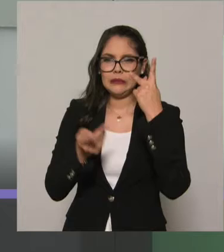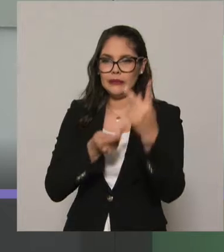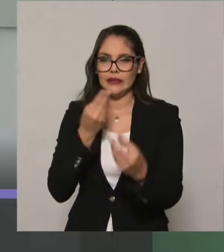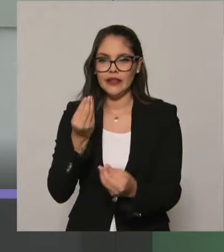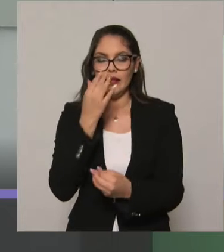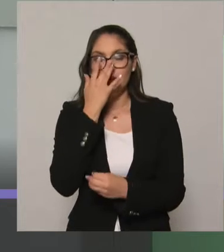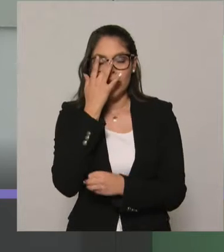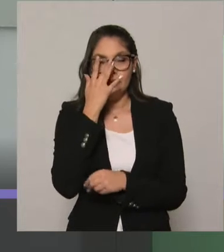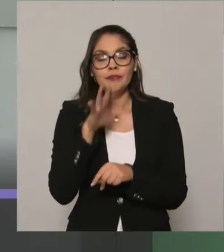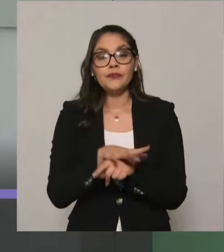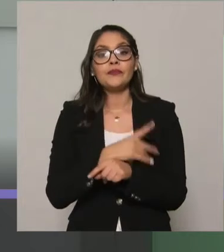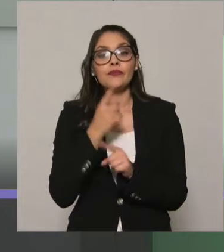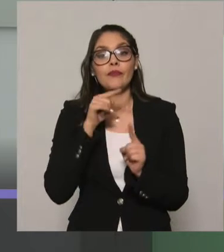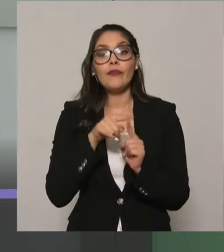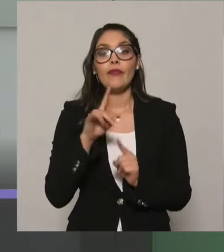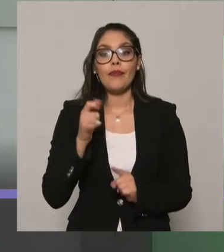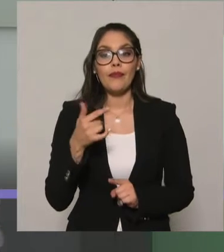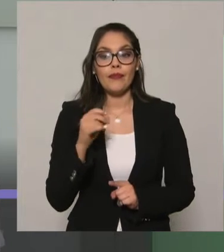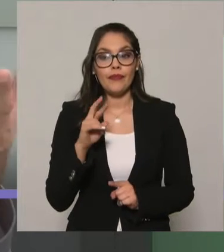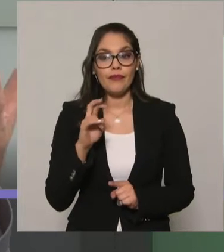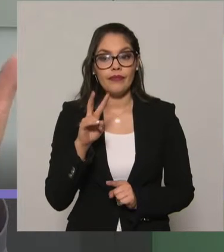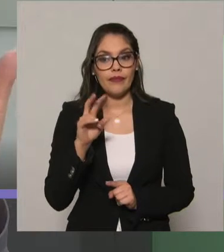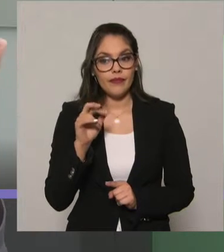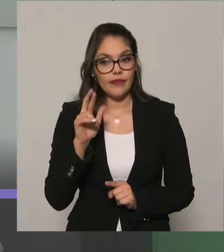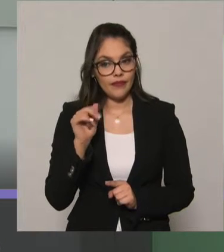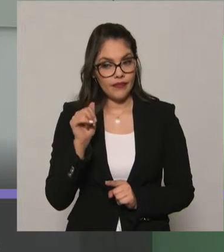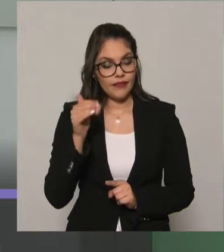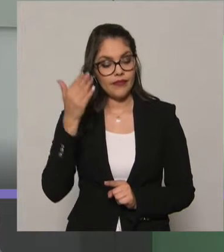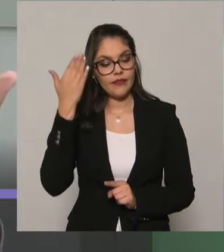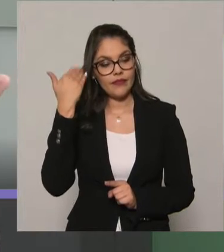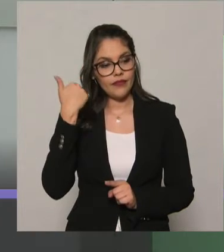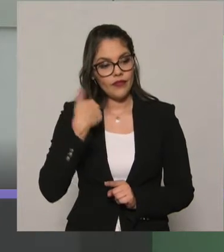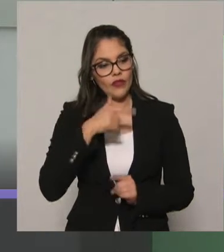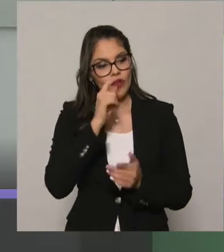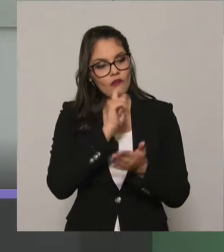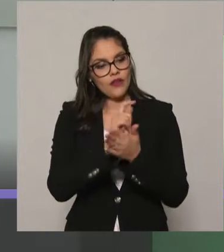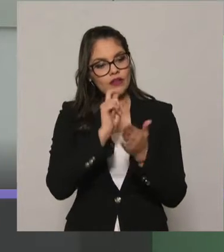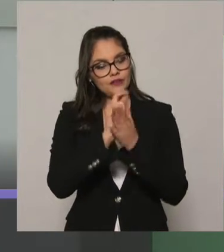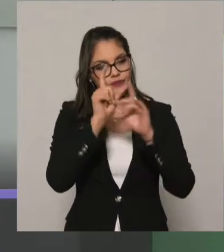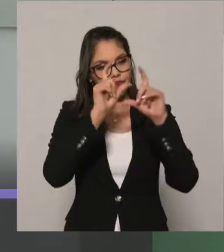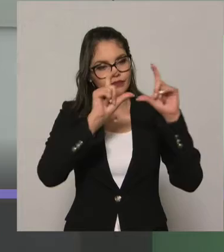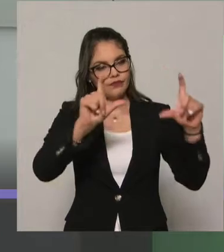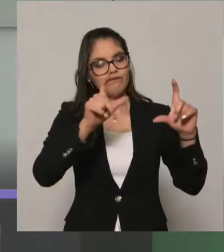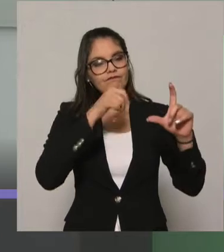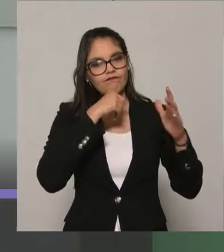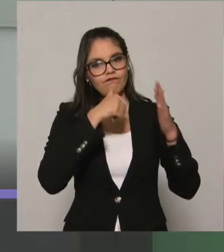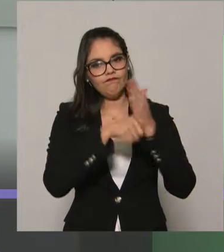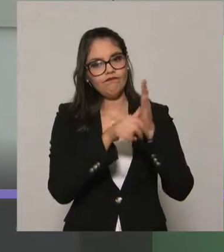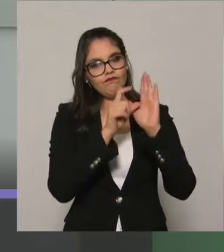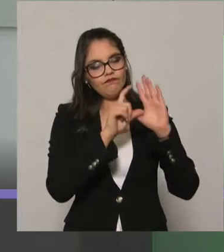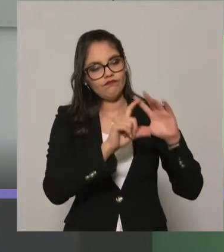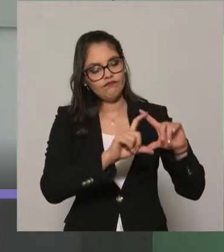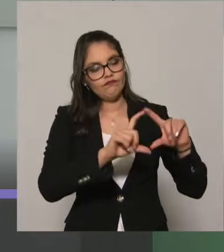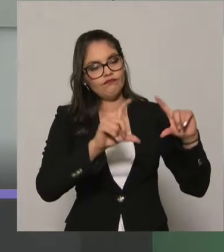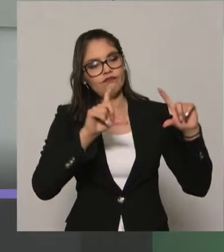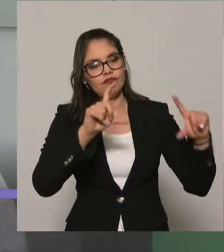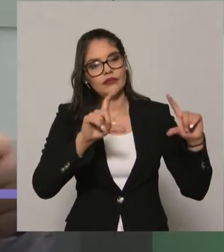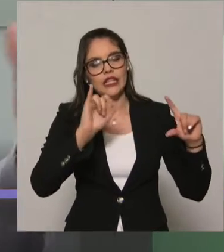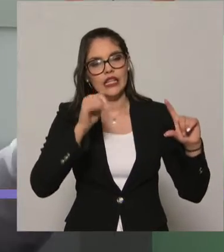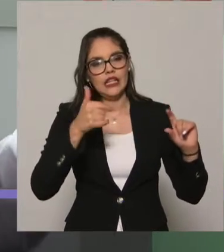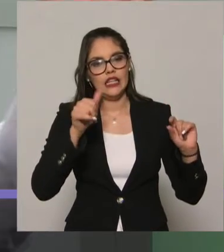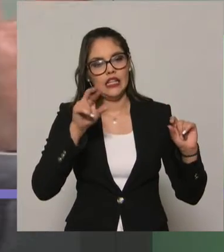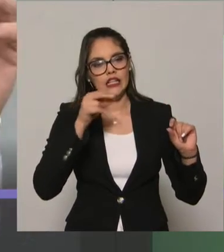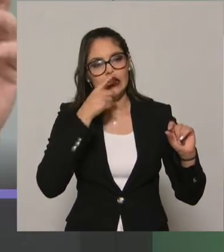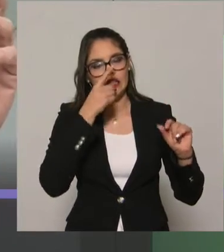porque Diego Rivera pintó en un cuadro un texto del famoso nigromante Ignacio Ramírez